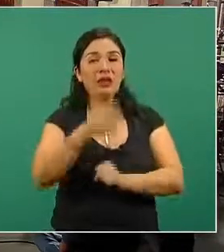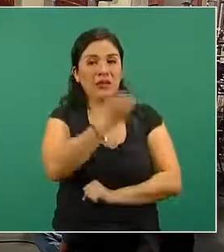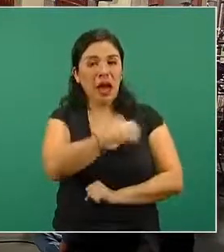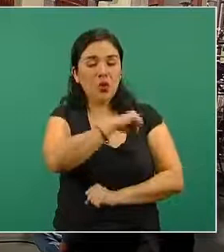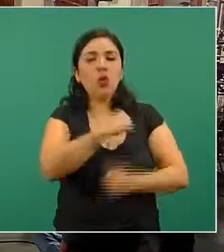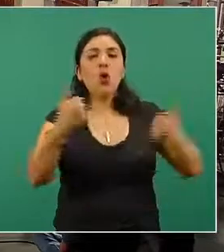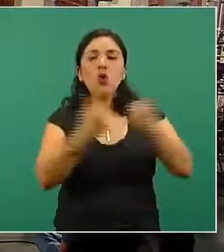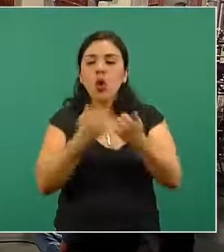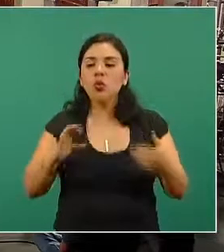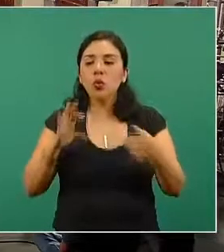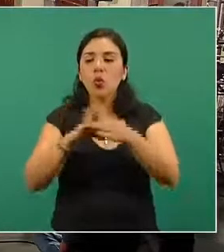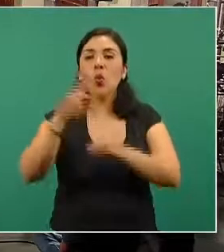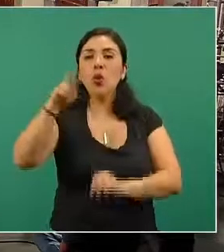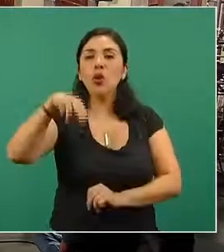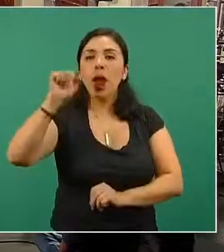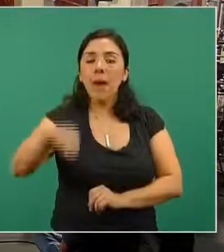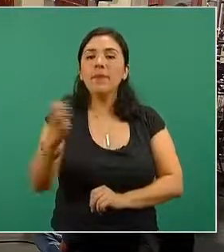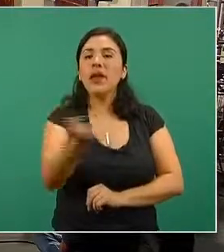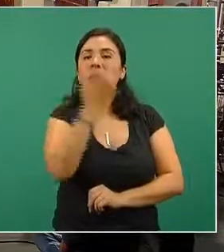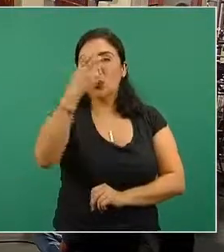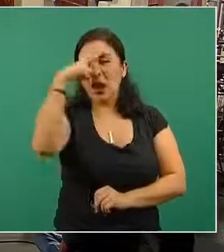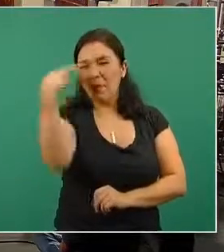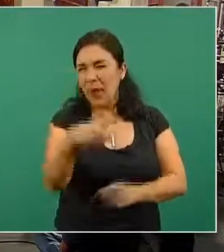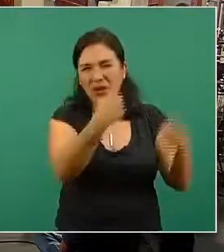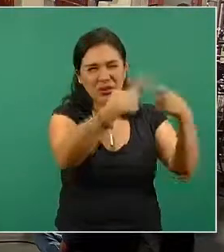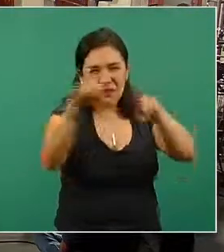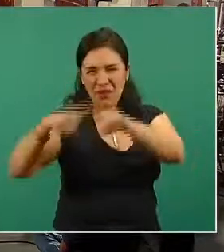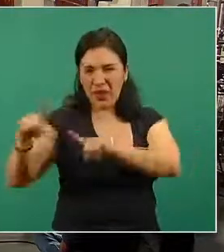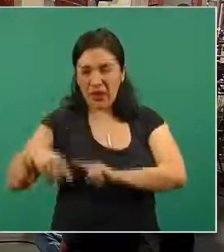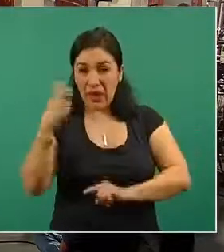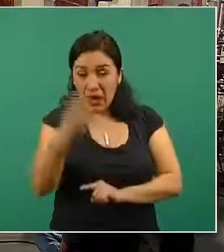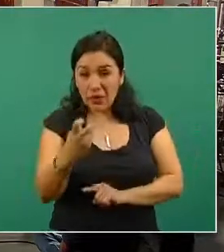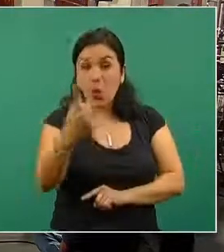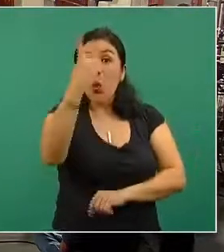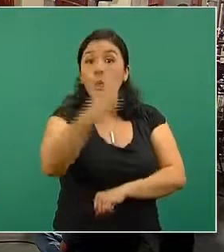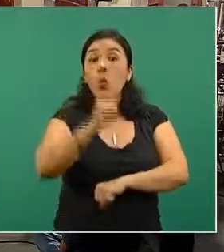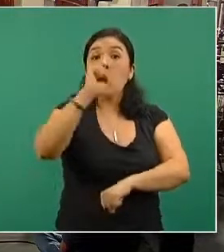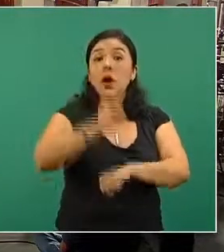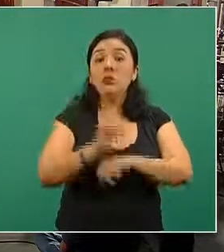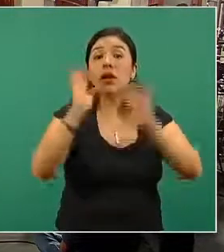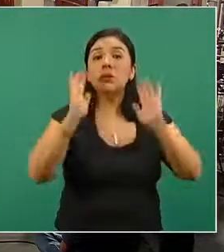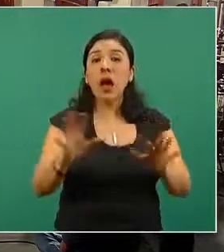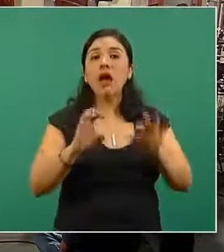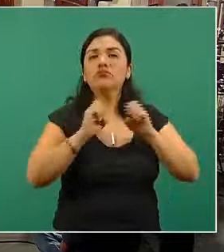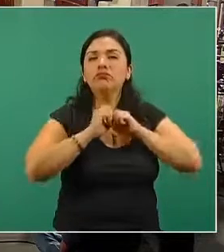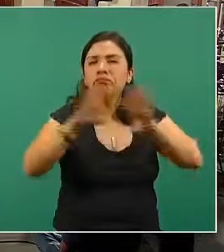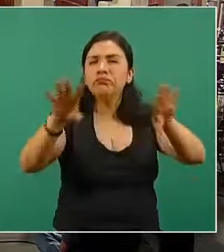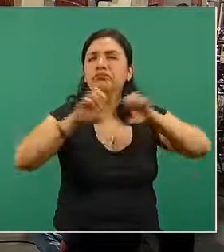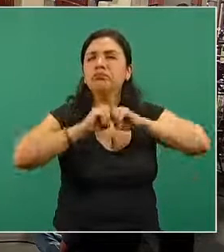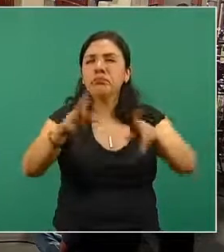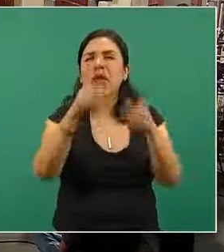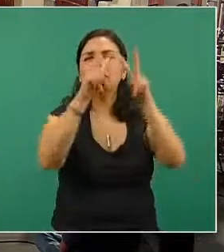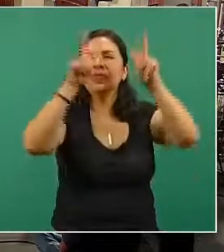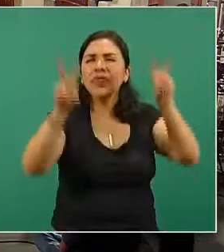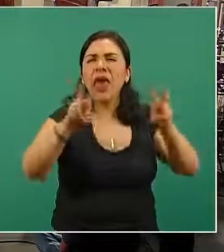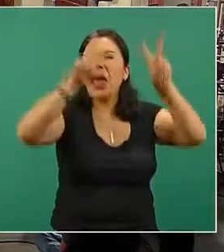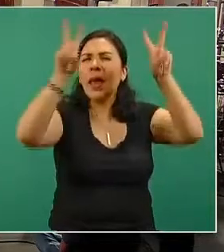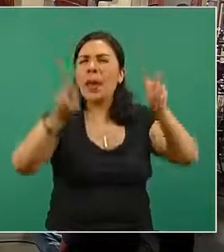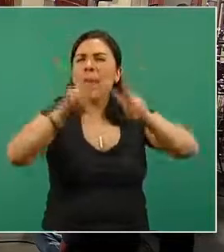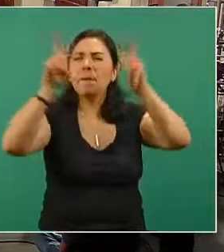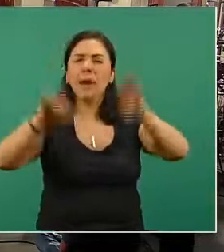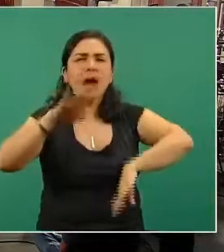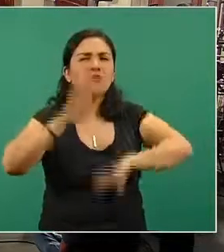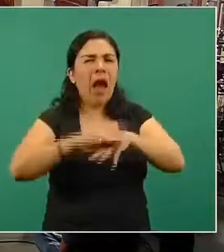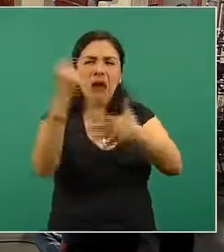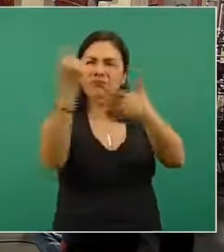UNAM, con el Colegio de México y otras instituciones, donde durante una semana se discutieron todos los temas, abarcaron un